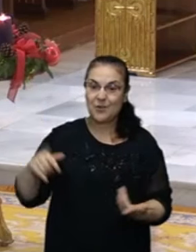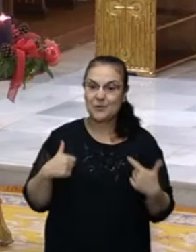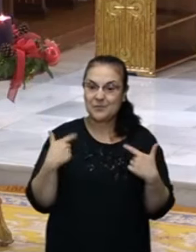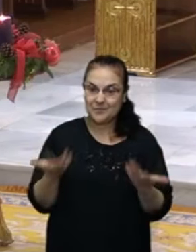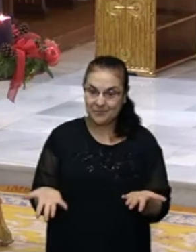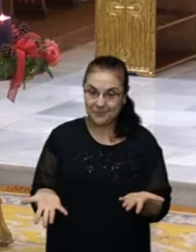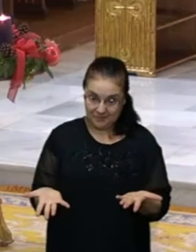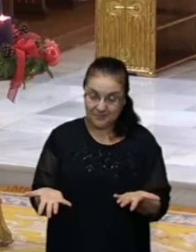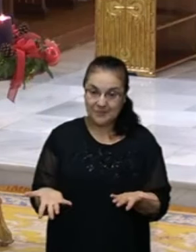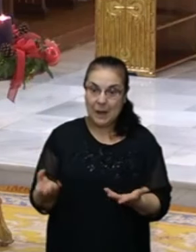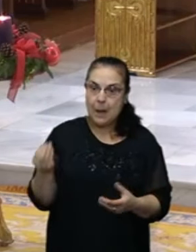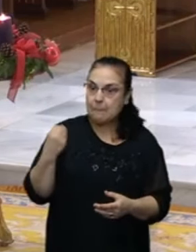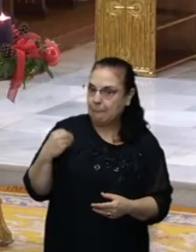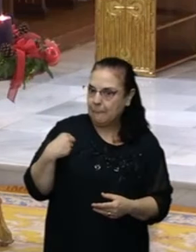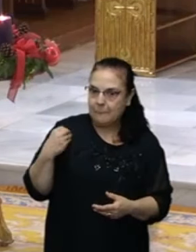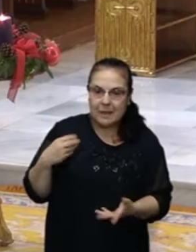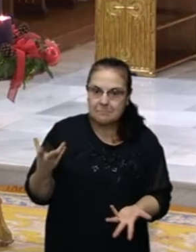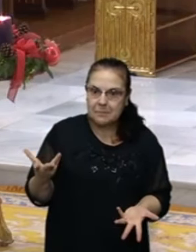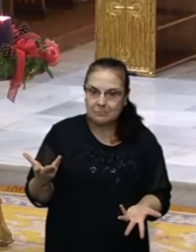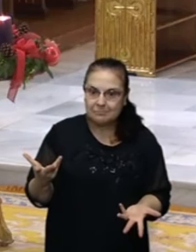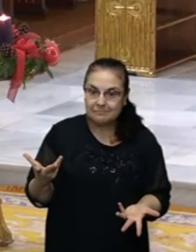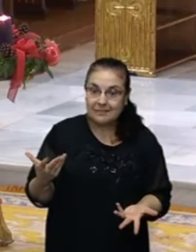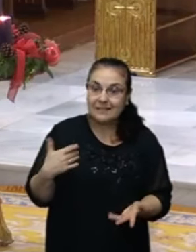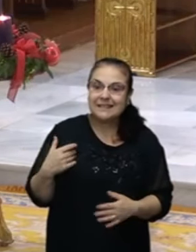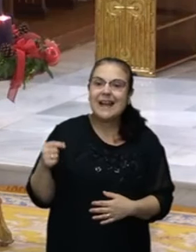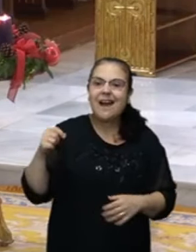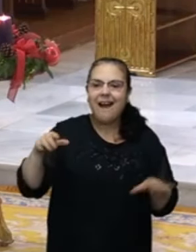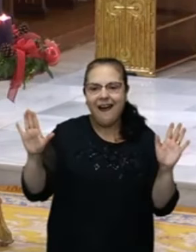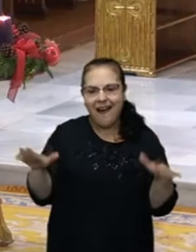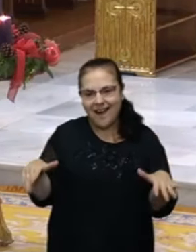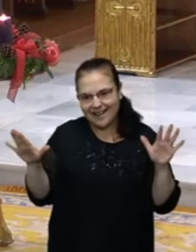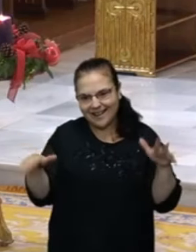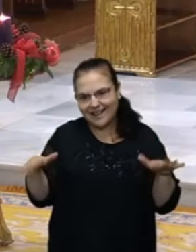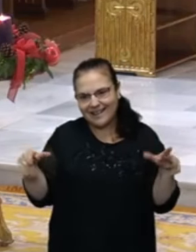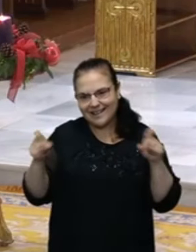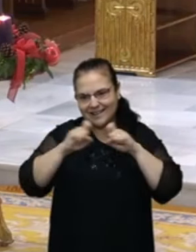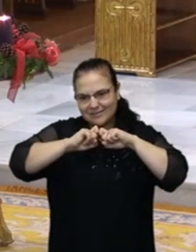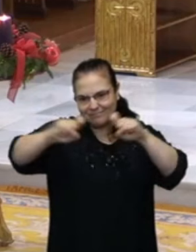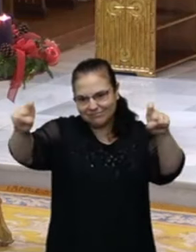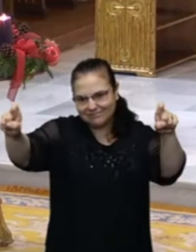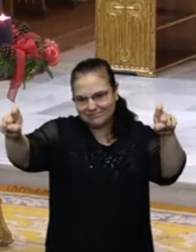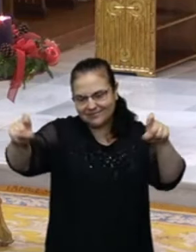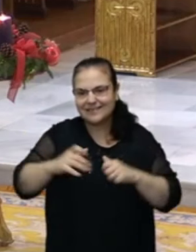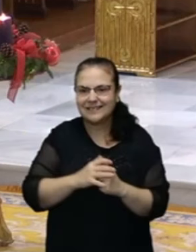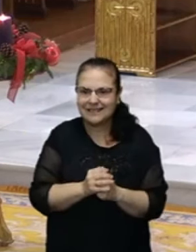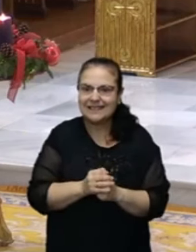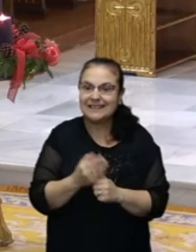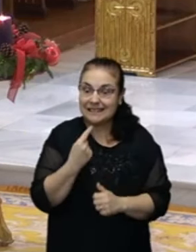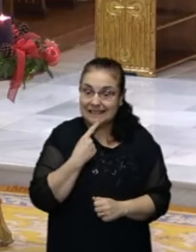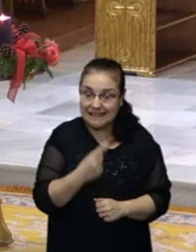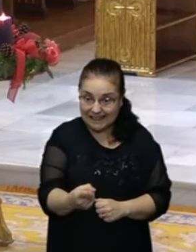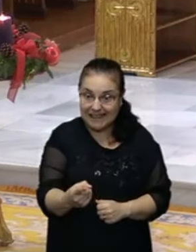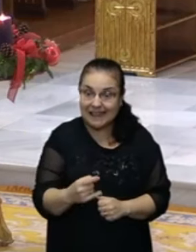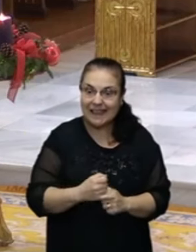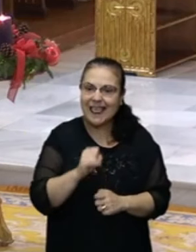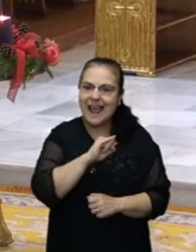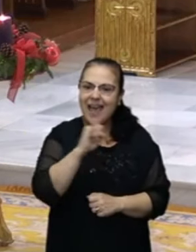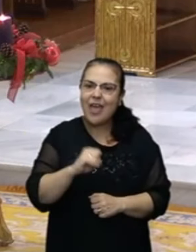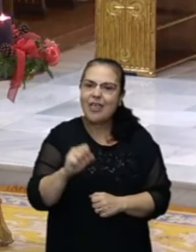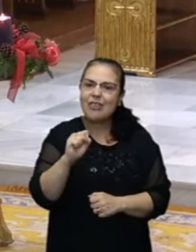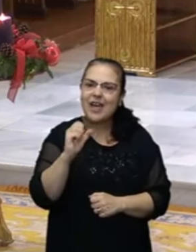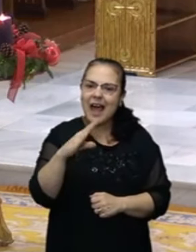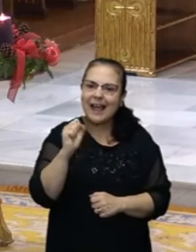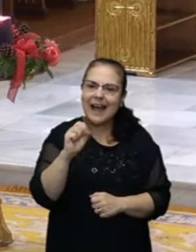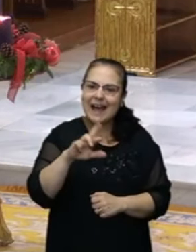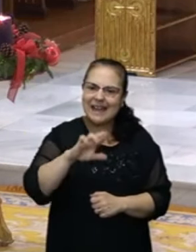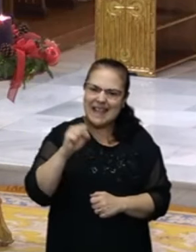entonces el propio Gabriel, el arcángel Gabriel, eso es lo que le dice a Zacarías: